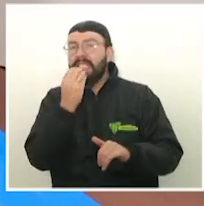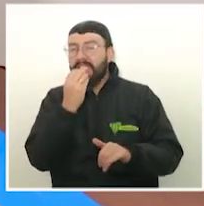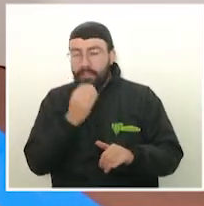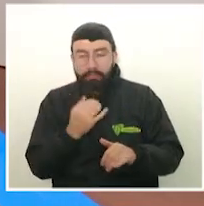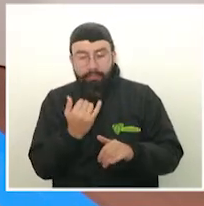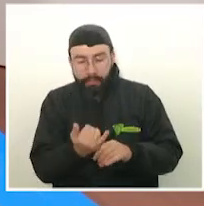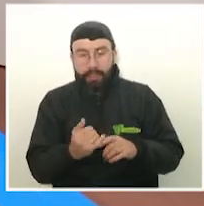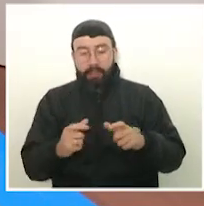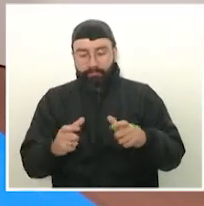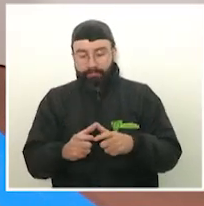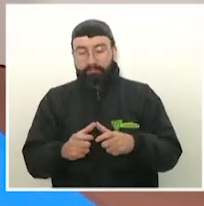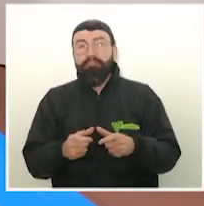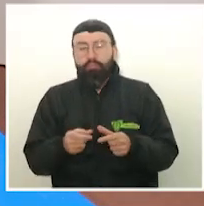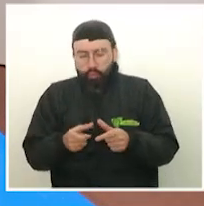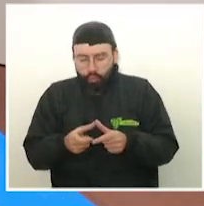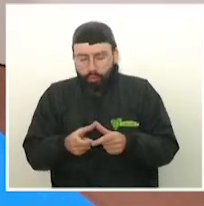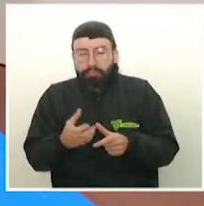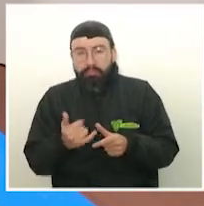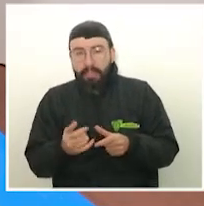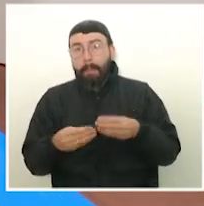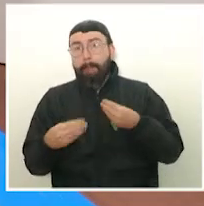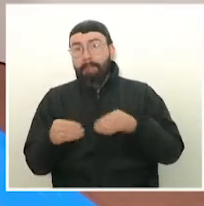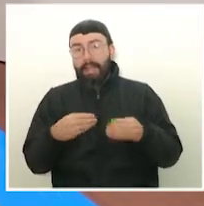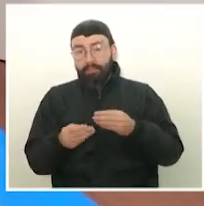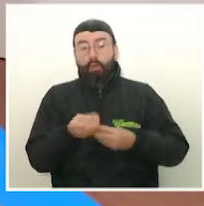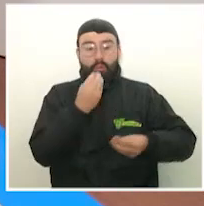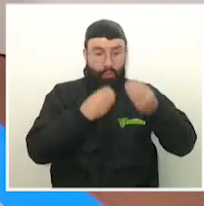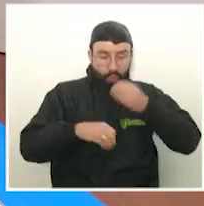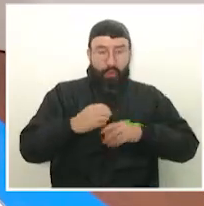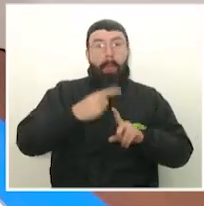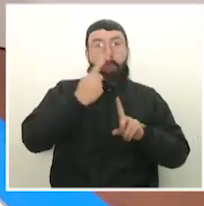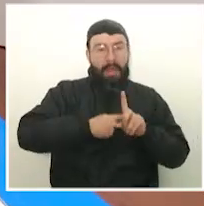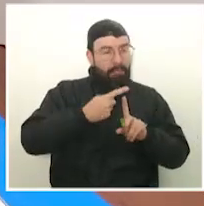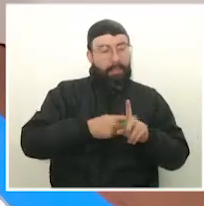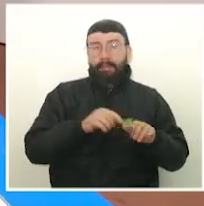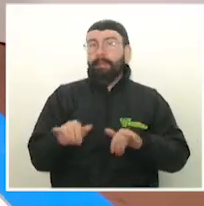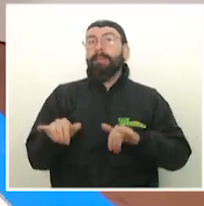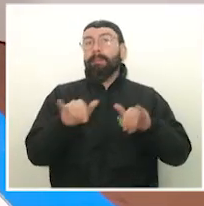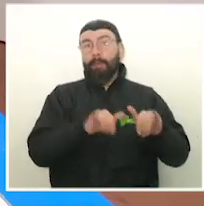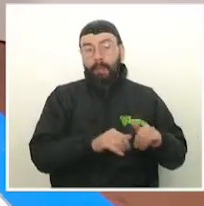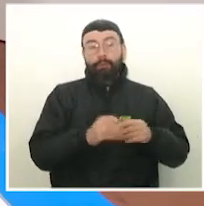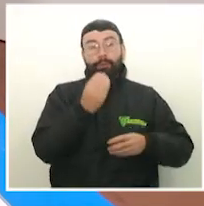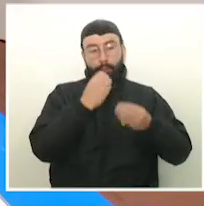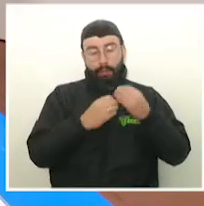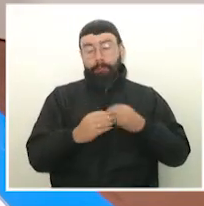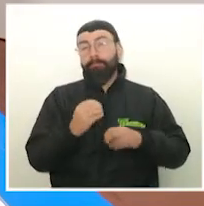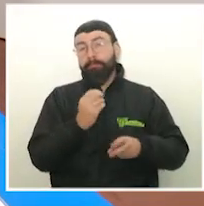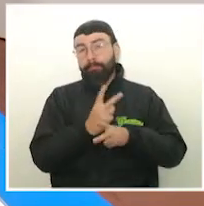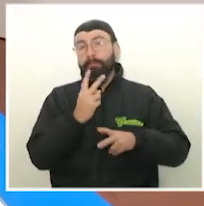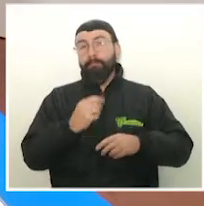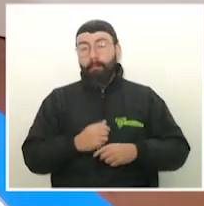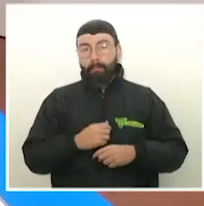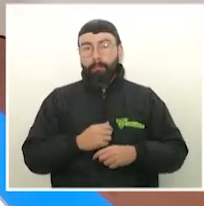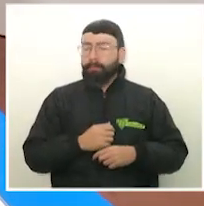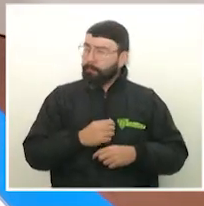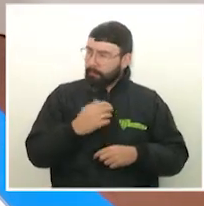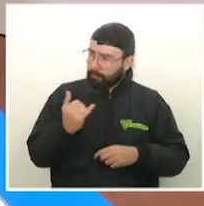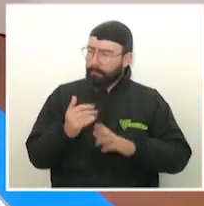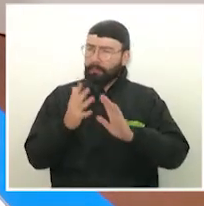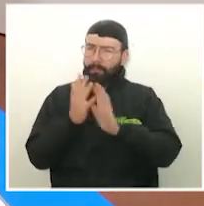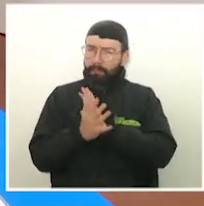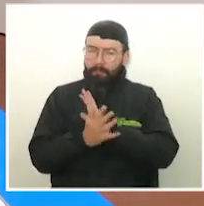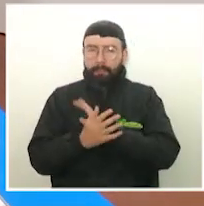estos temas medioambientales porque tienen una amplia relación con nuestro cuerpo, con nuestra salud, como tú lo explicas, el consumo de metales pesados en nuestra